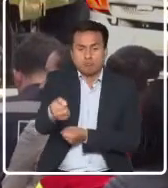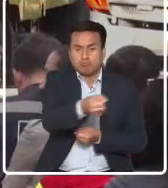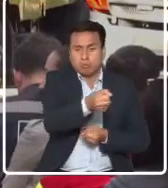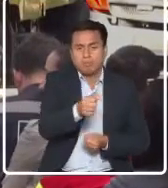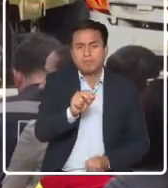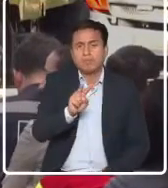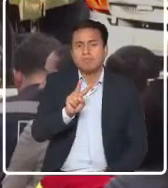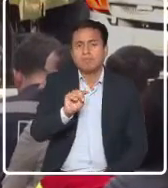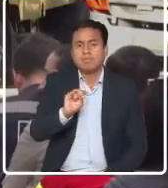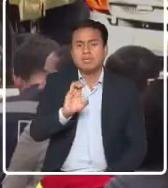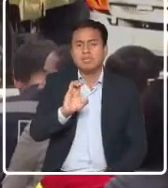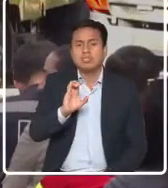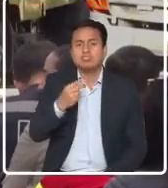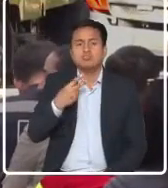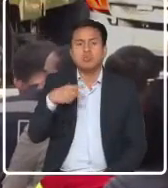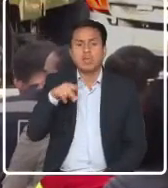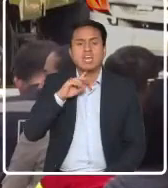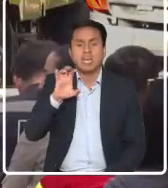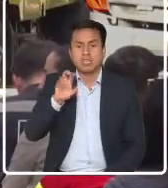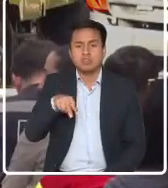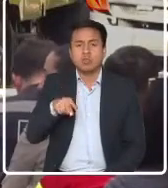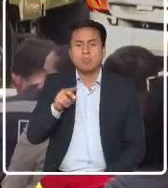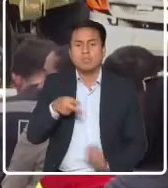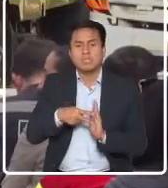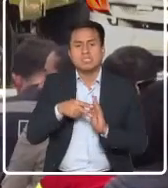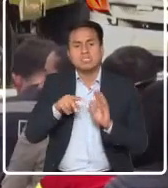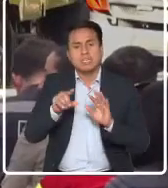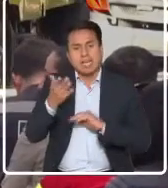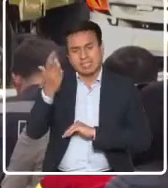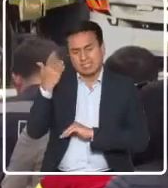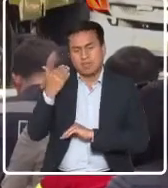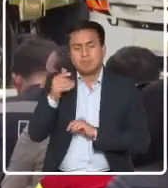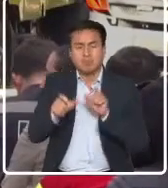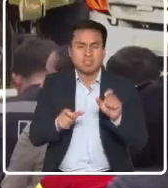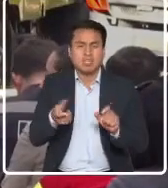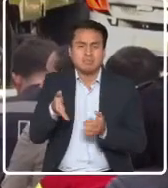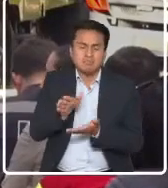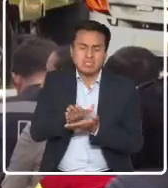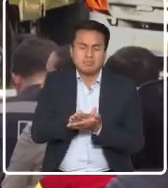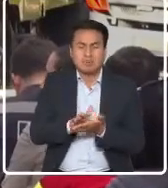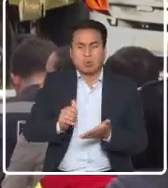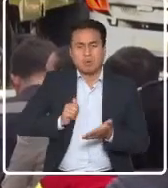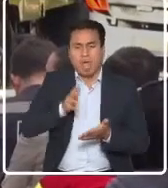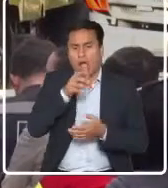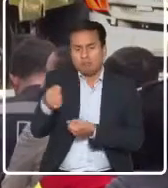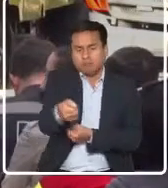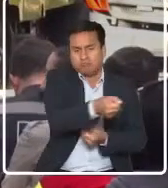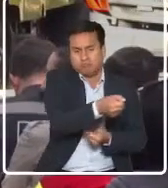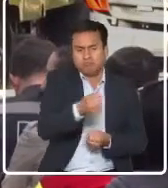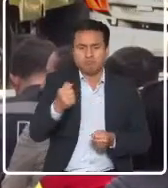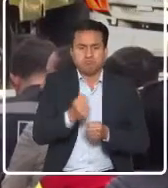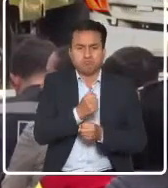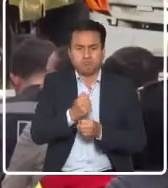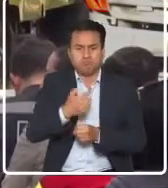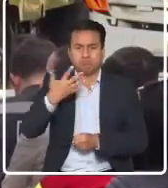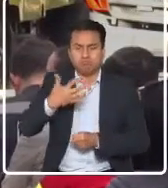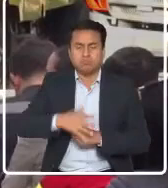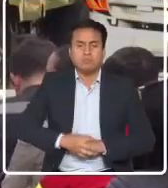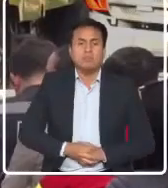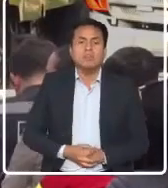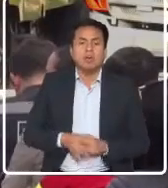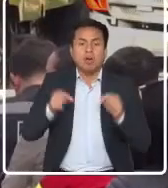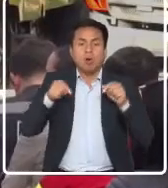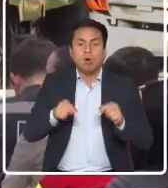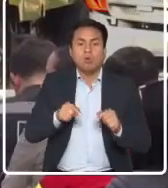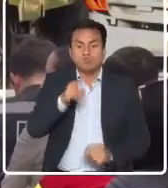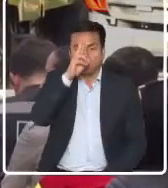en Bichuquén en 2017 y a todas y todos quienes han perdido la vida en el cumplimiento de su importante labor.